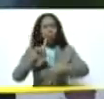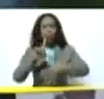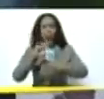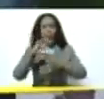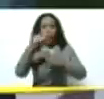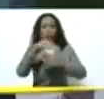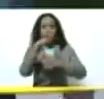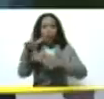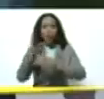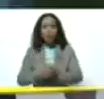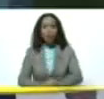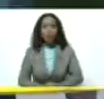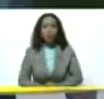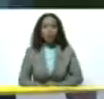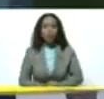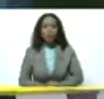Caribe.